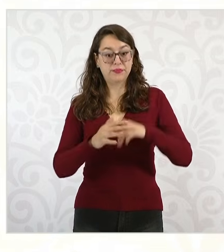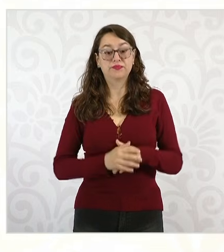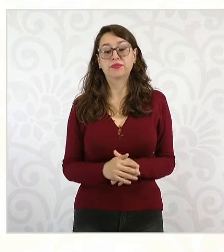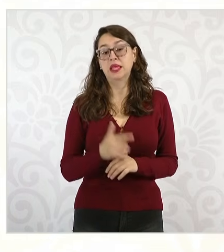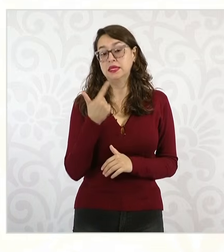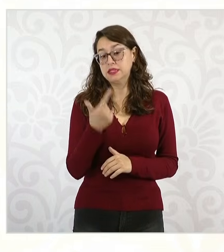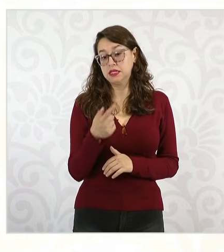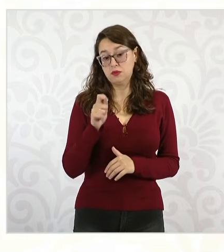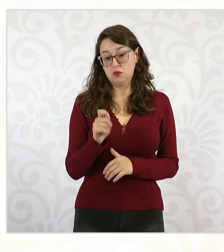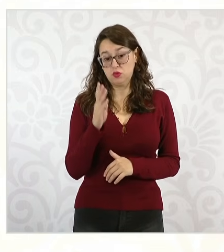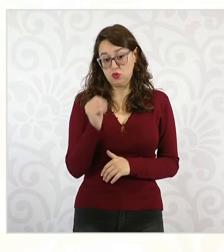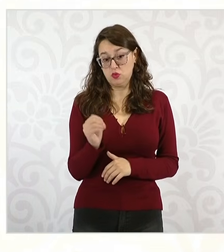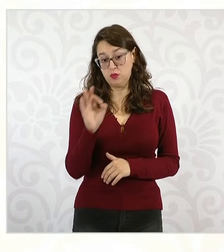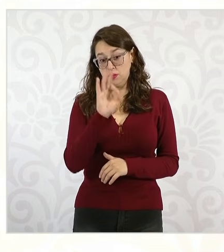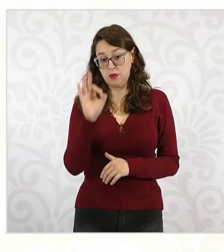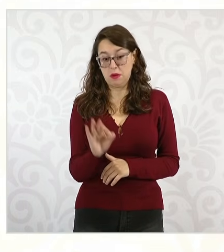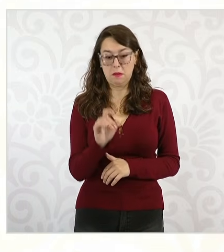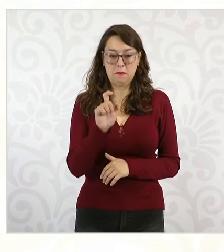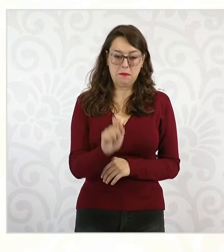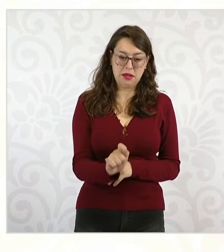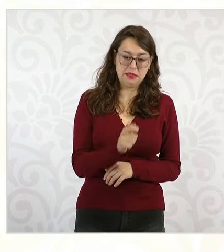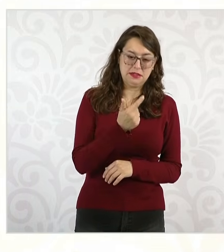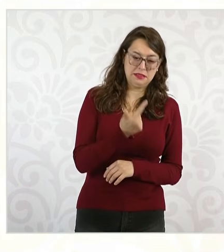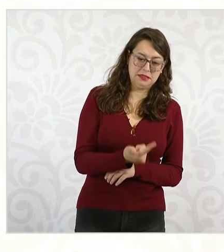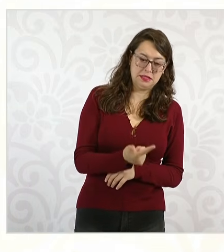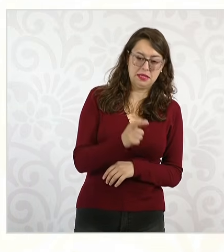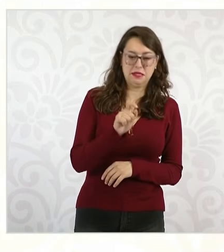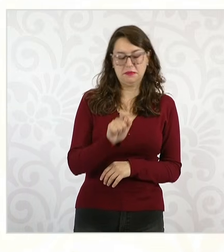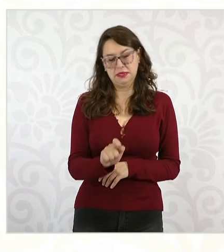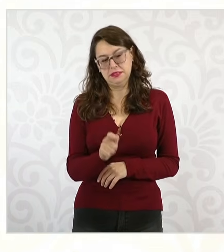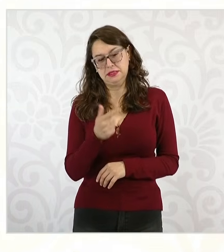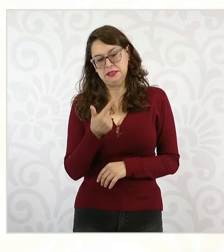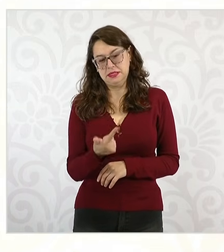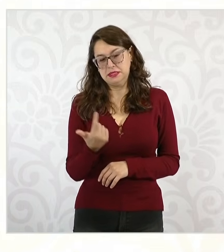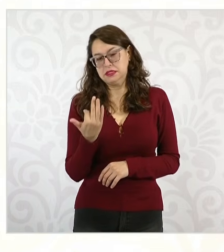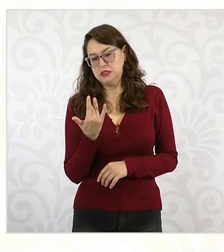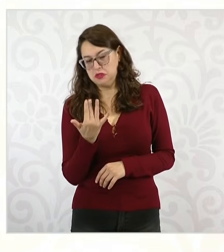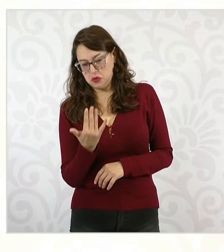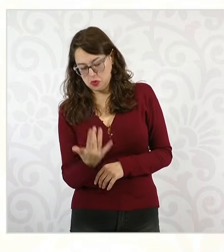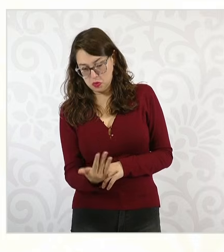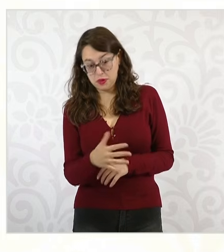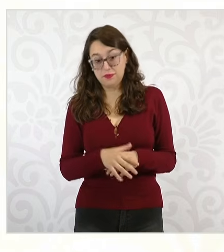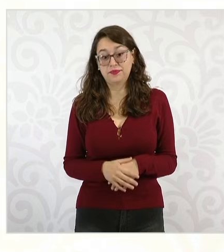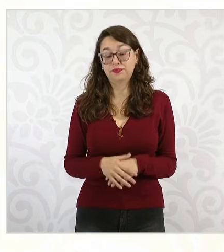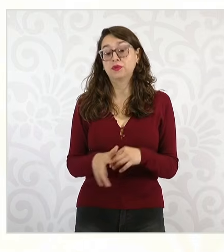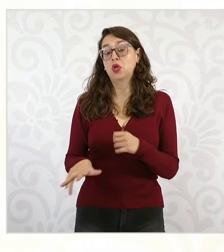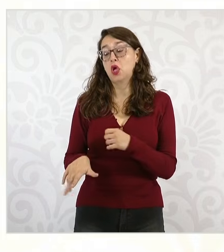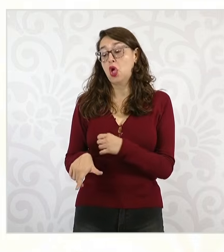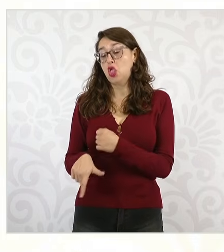entre 27.1 y 27.50, y todavía tenemos un